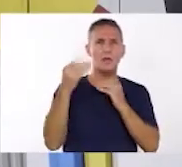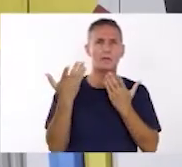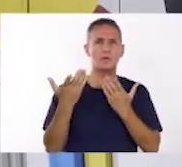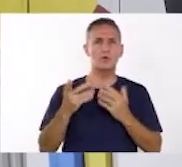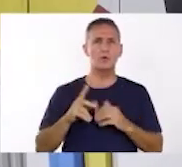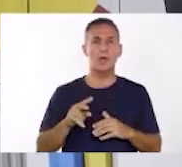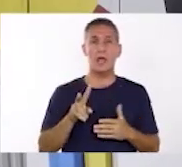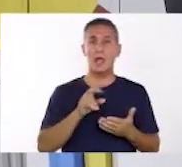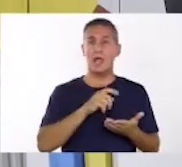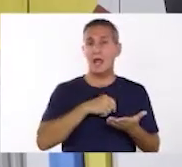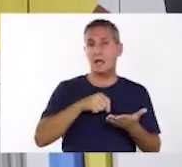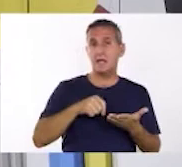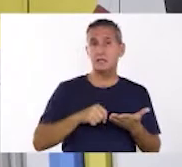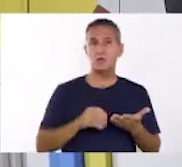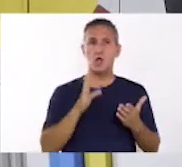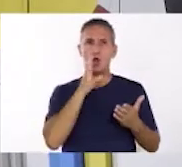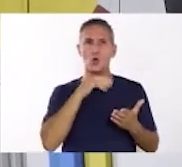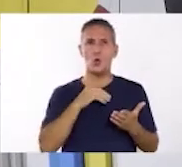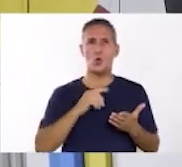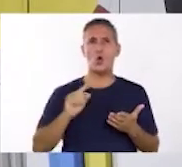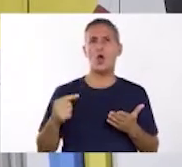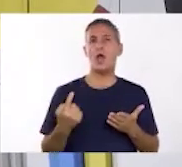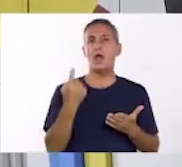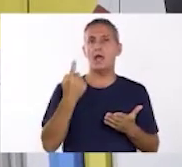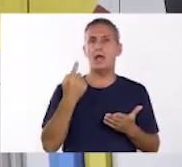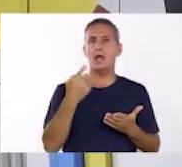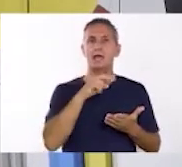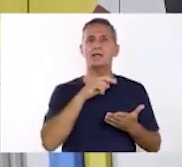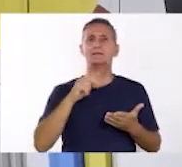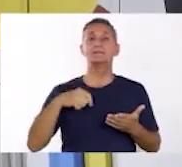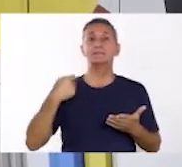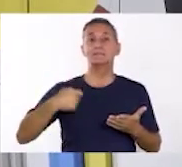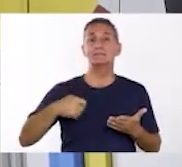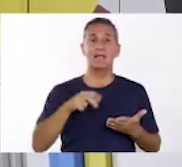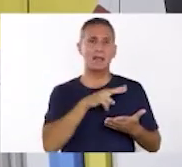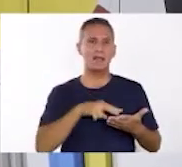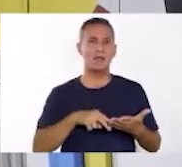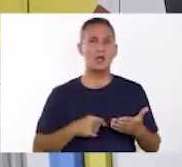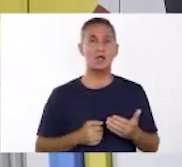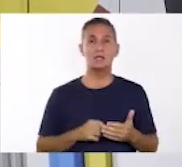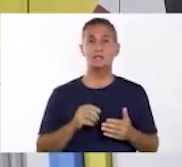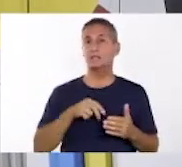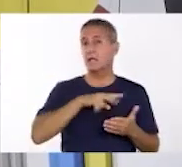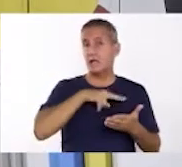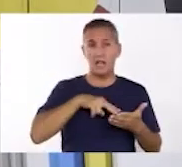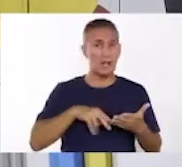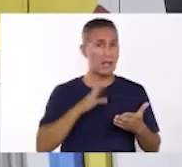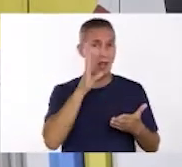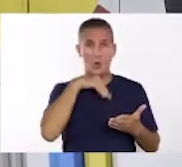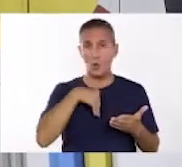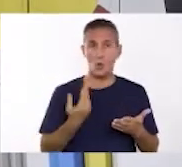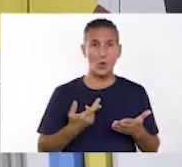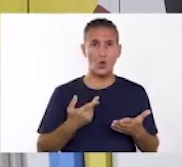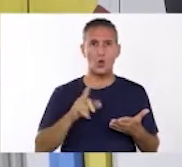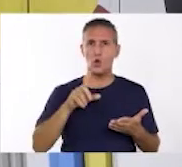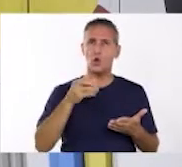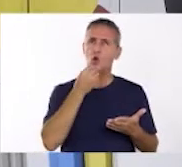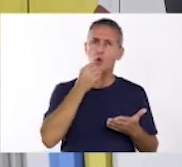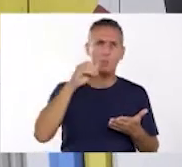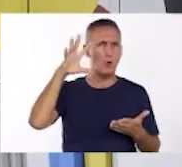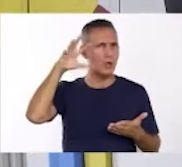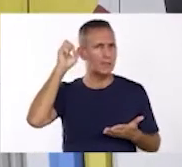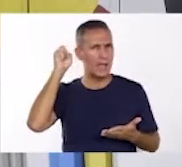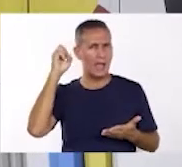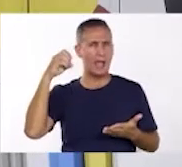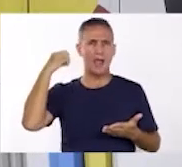hay literatura si no hay lectura. Por tanto, si no leen, si no releen, no pueden comprender, no